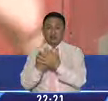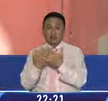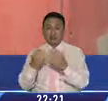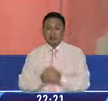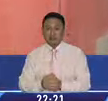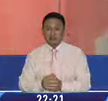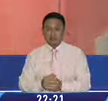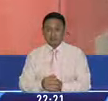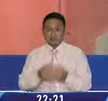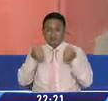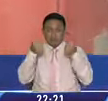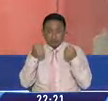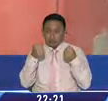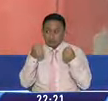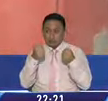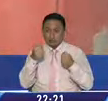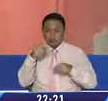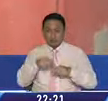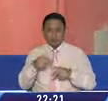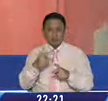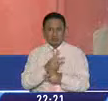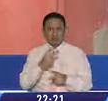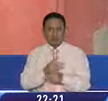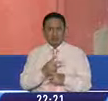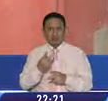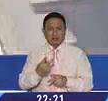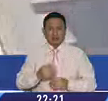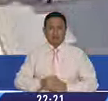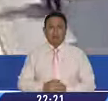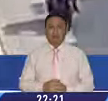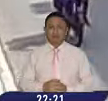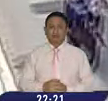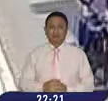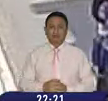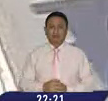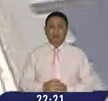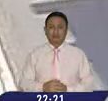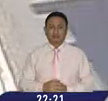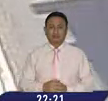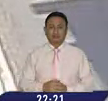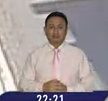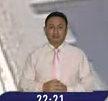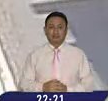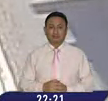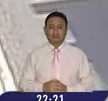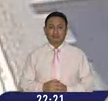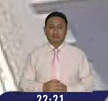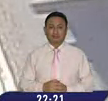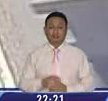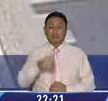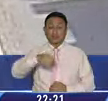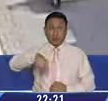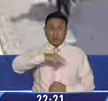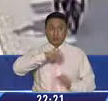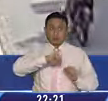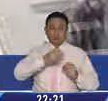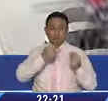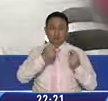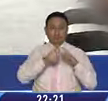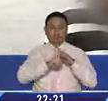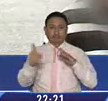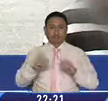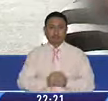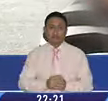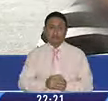los presos están así tanto por la inseguridad que vivimos aquí. Incluso hay quienes han logrado escapar de los antisociales. En moto